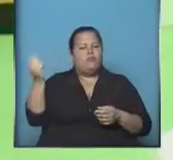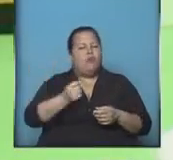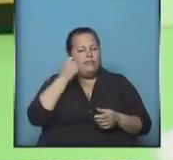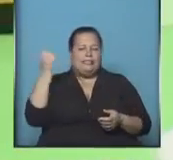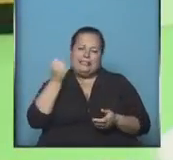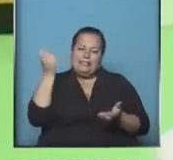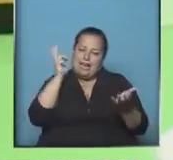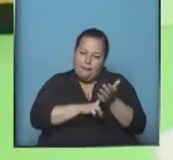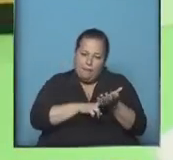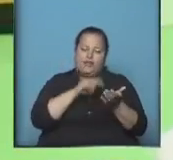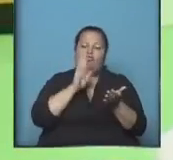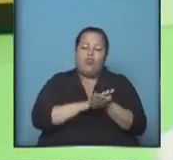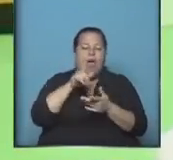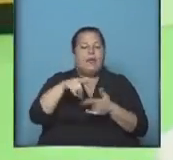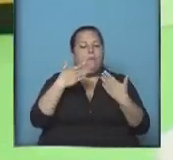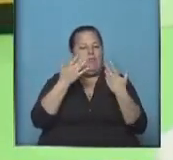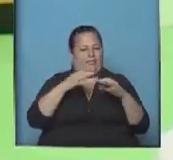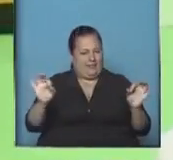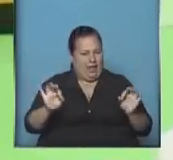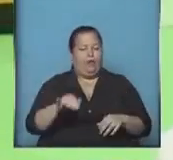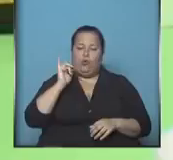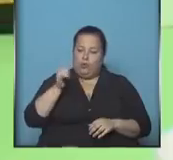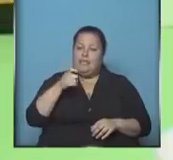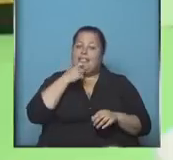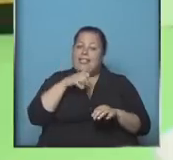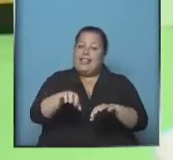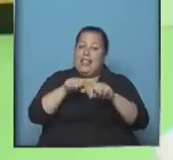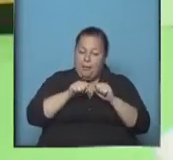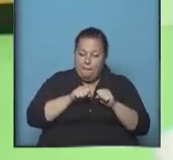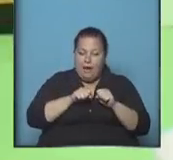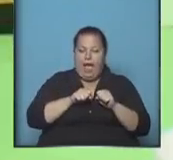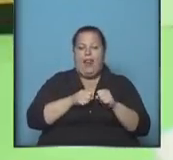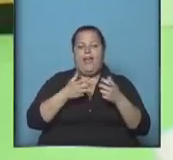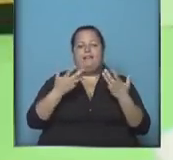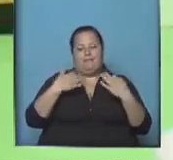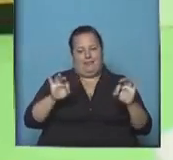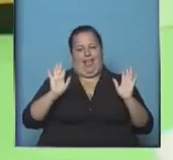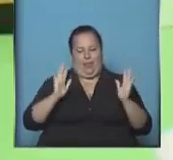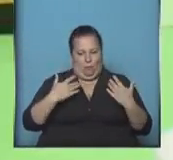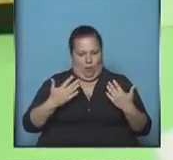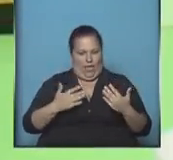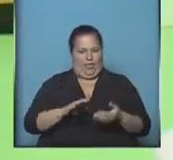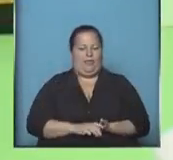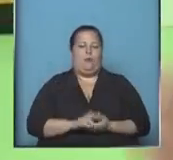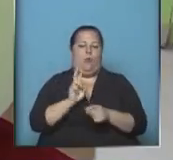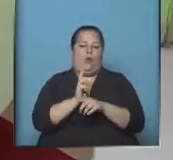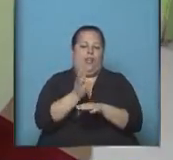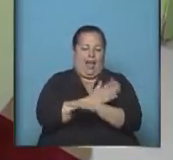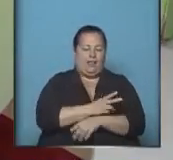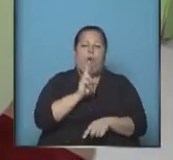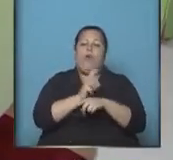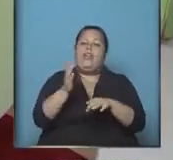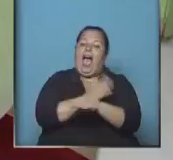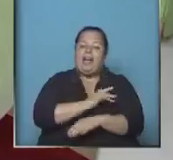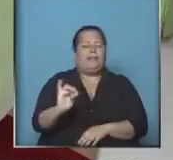insistir sobre que esto es evitable absolutamente mente se trabaja en este sentido en cuanto a la prevención la prevención